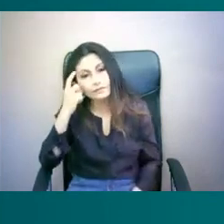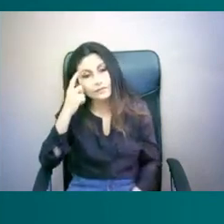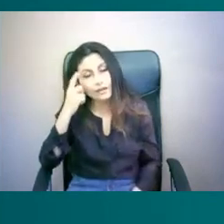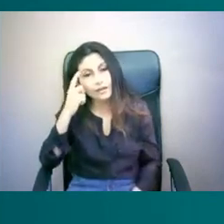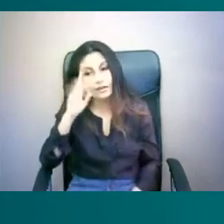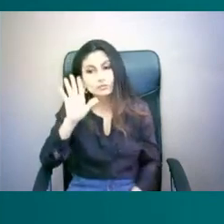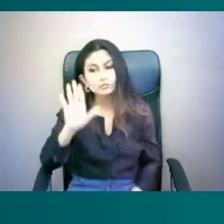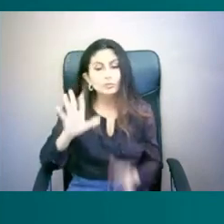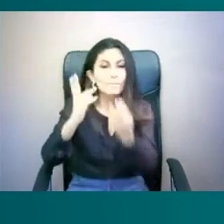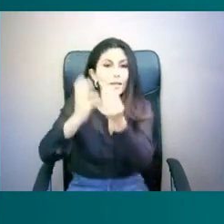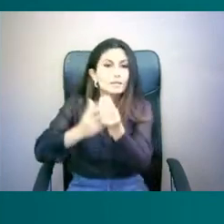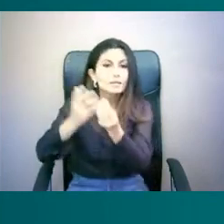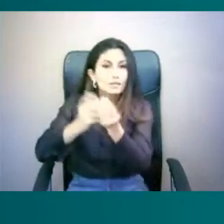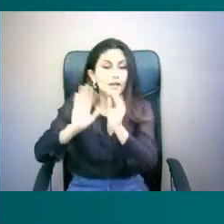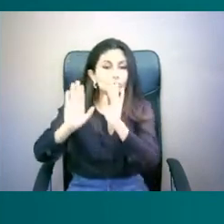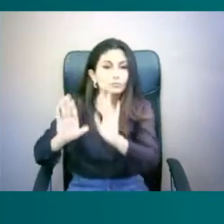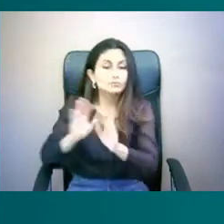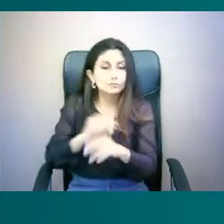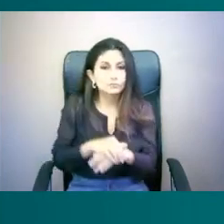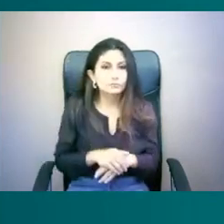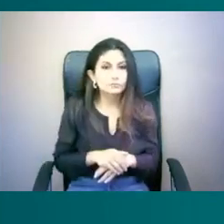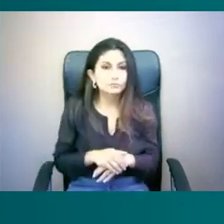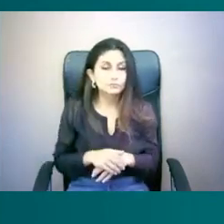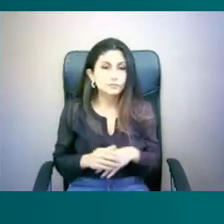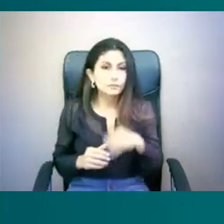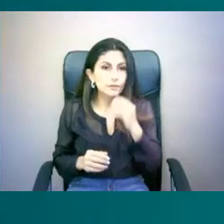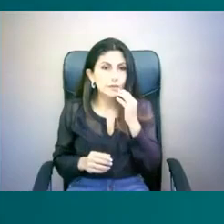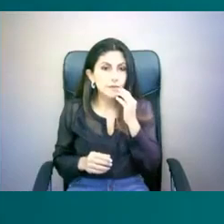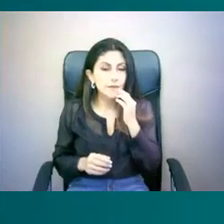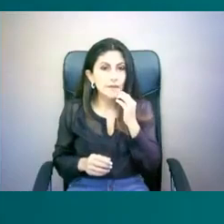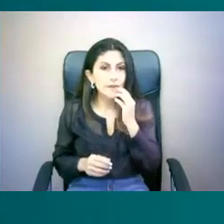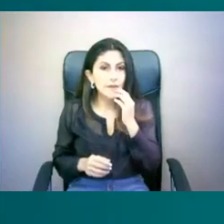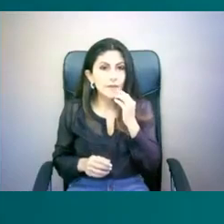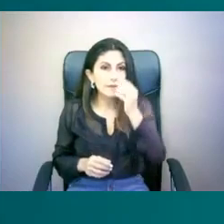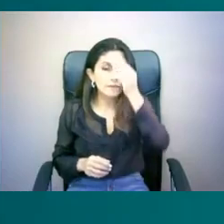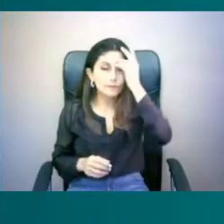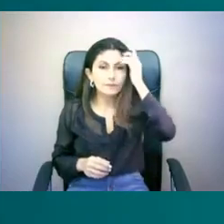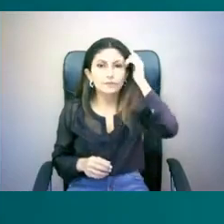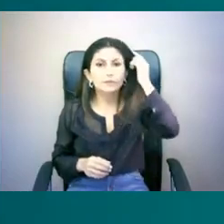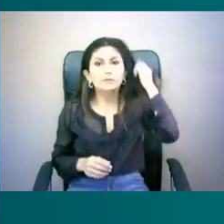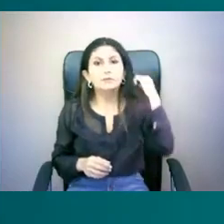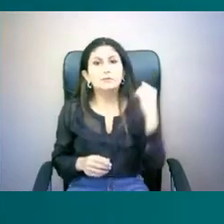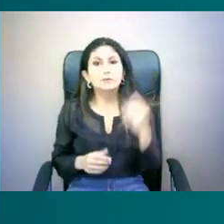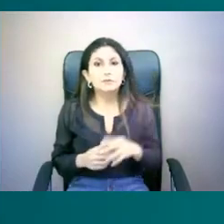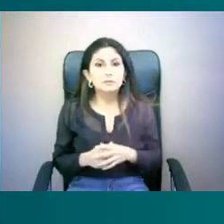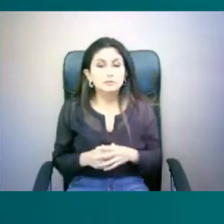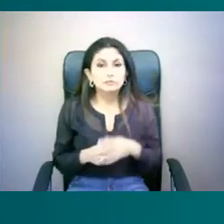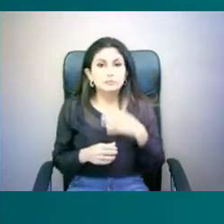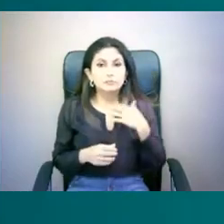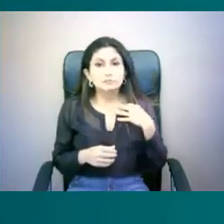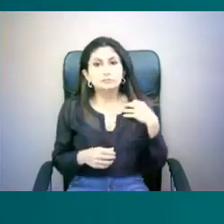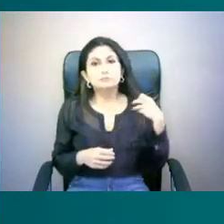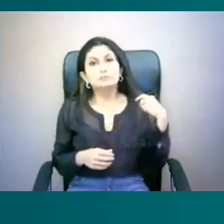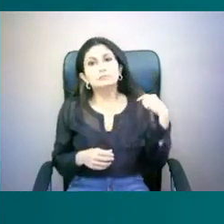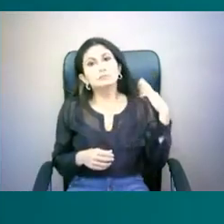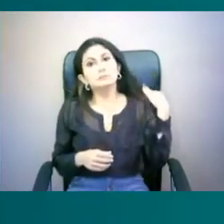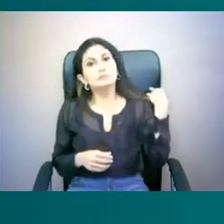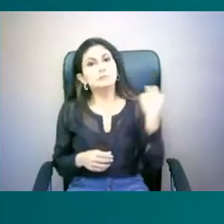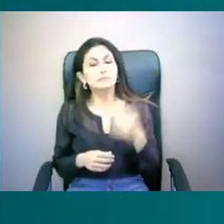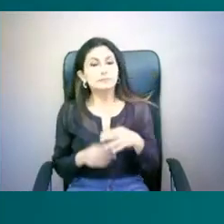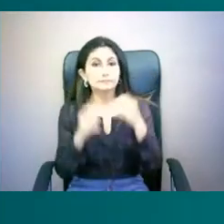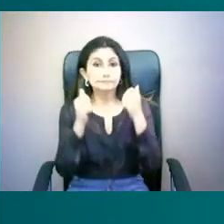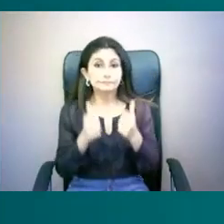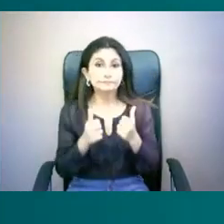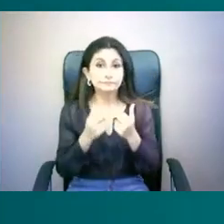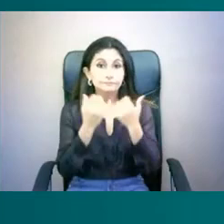les voy digamos a exponer en unos segundos. Perfecto. Bueno, entonces ahora sí, metámonos